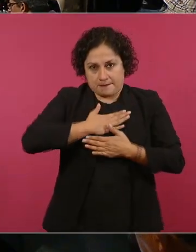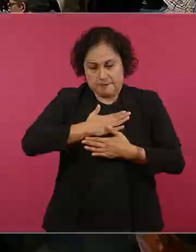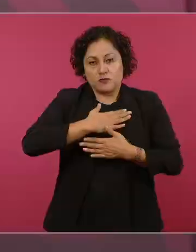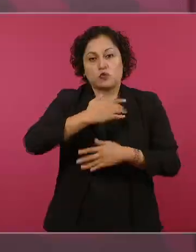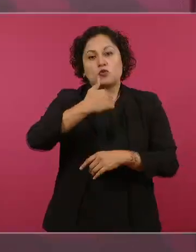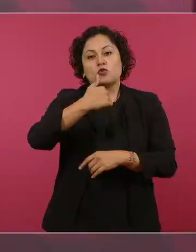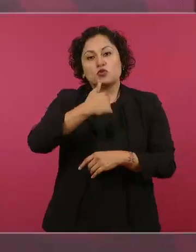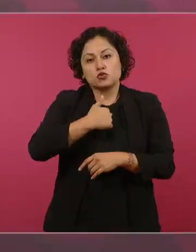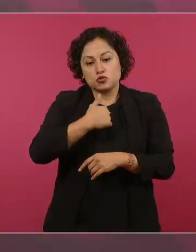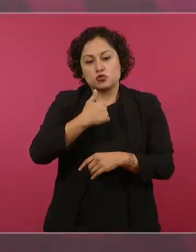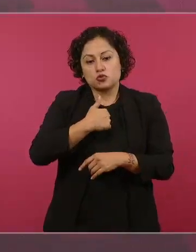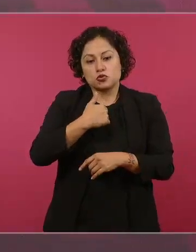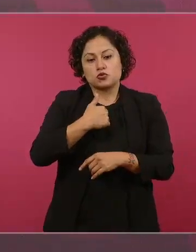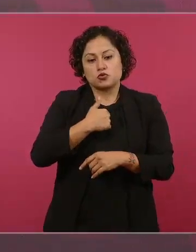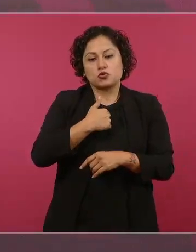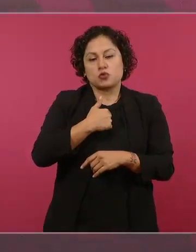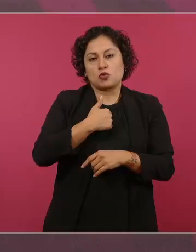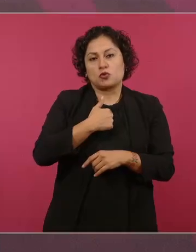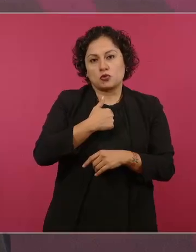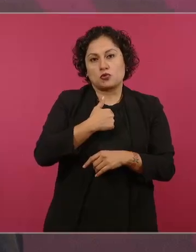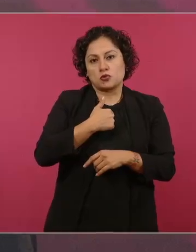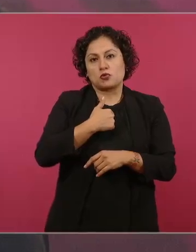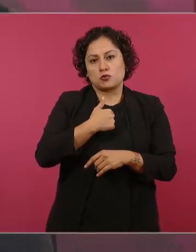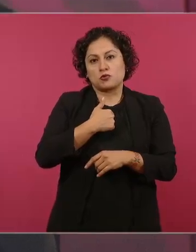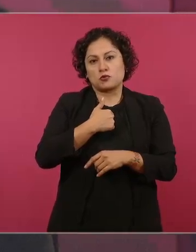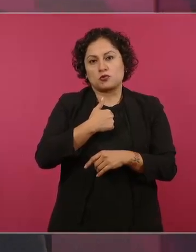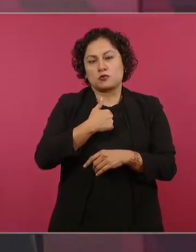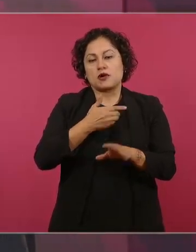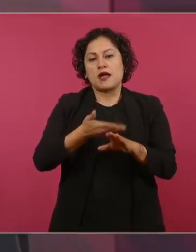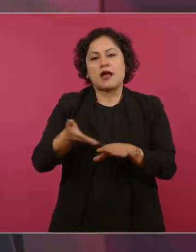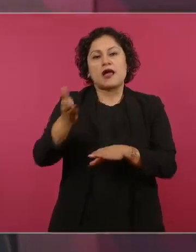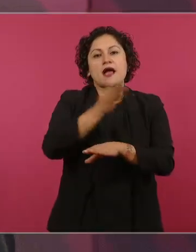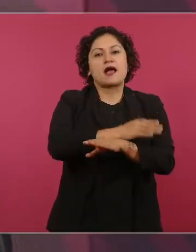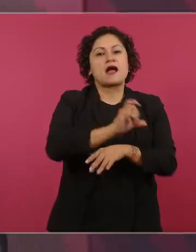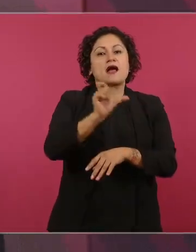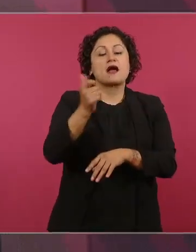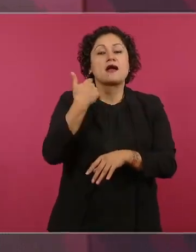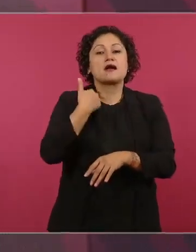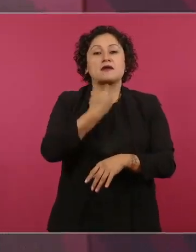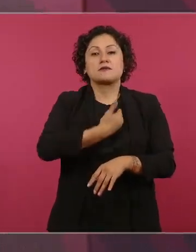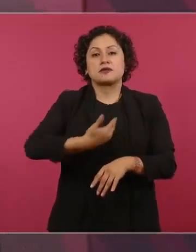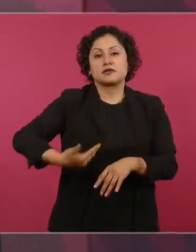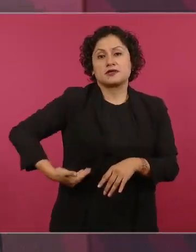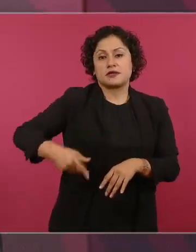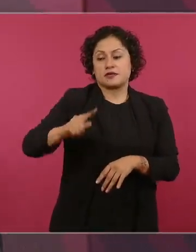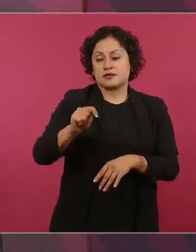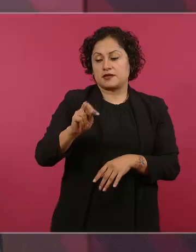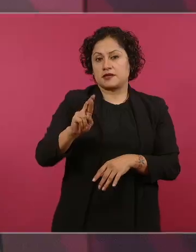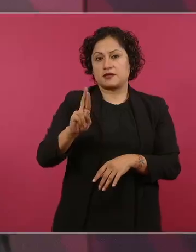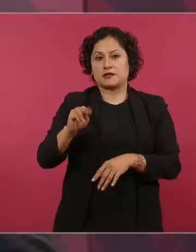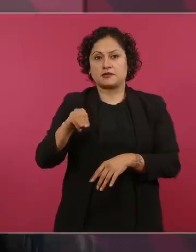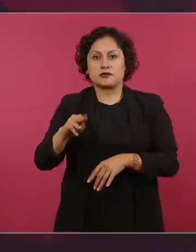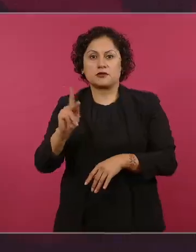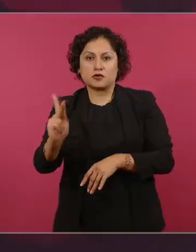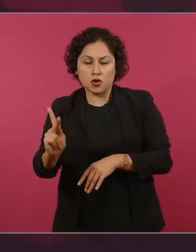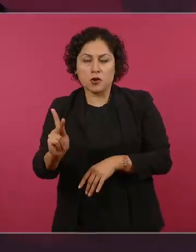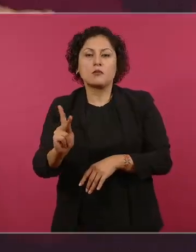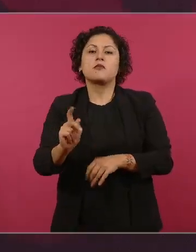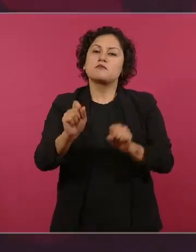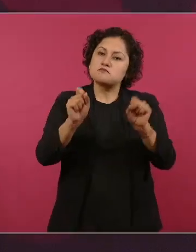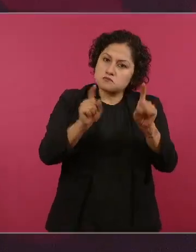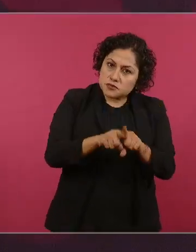tratado con el presidente Trump y con el presidente Biden. Les puedo